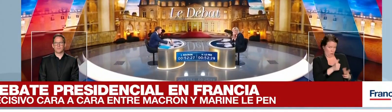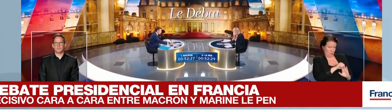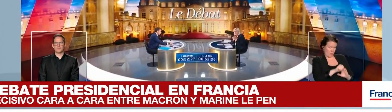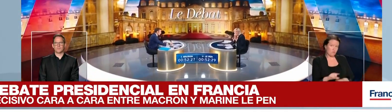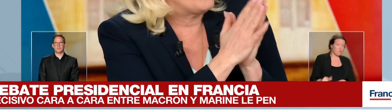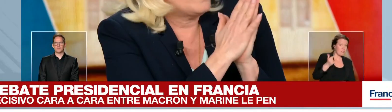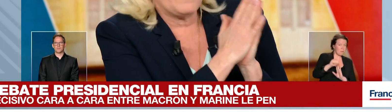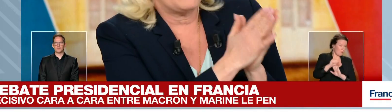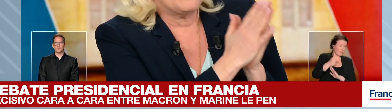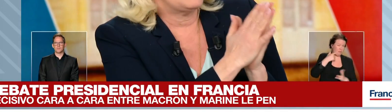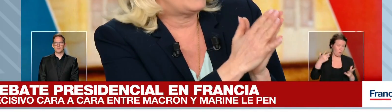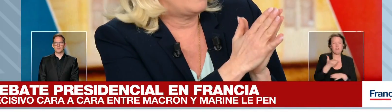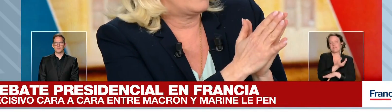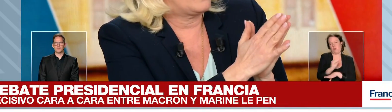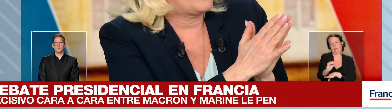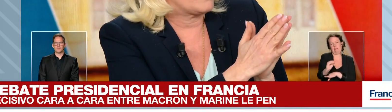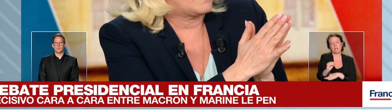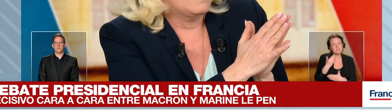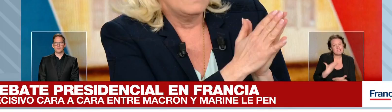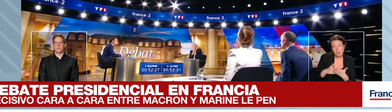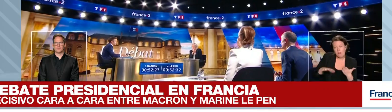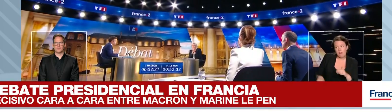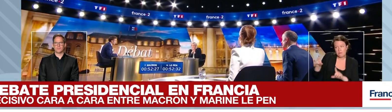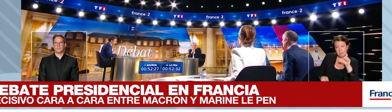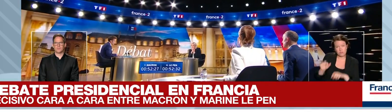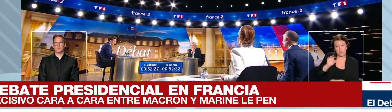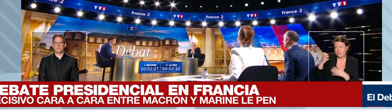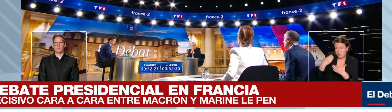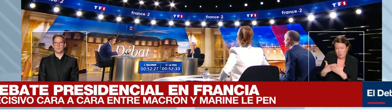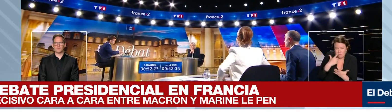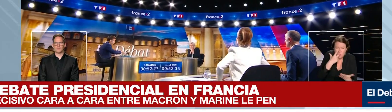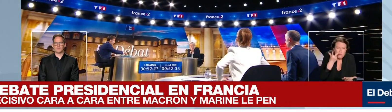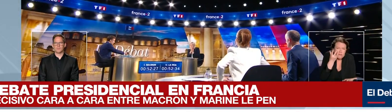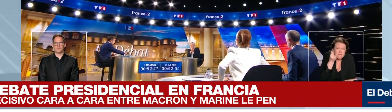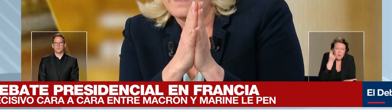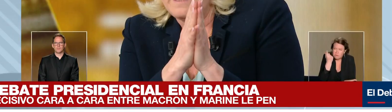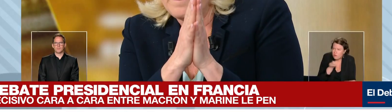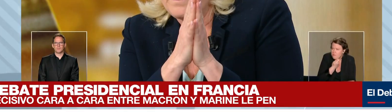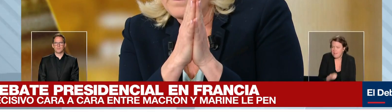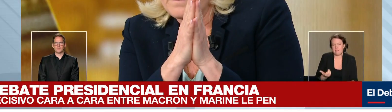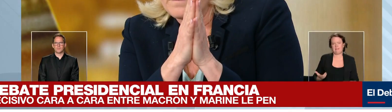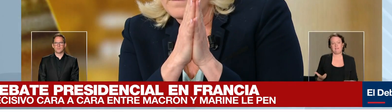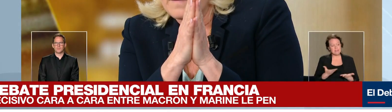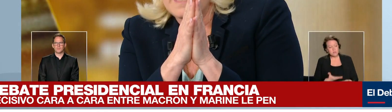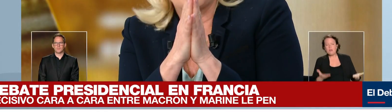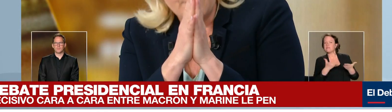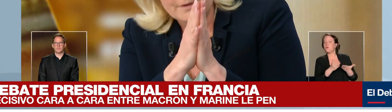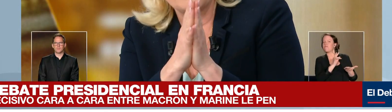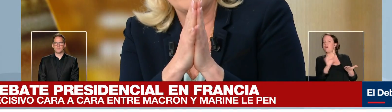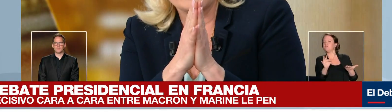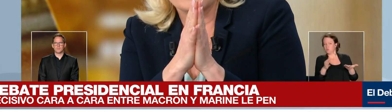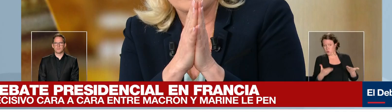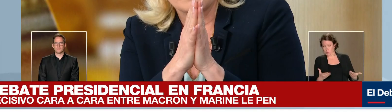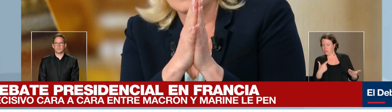los elementos esenciales y es una solicitud perfectamente legítima de los franceses, de hecho. La situación del